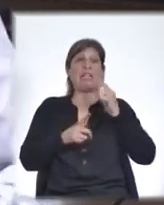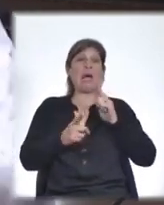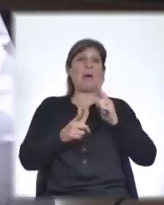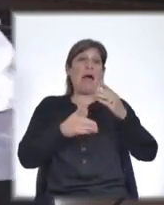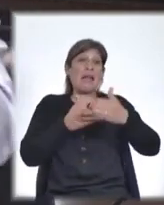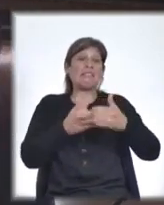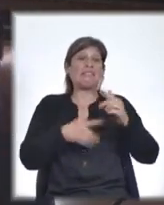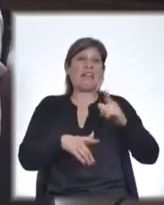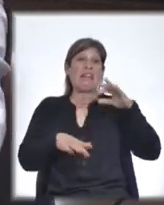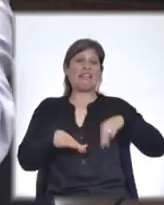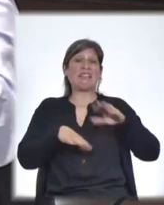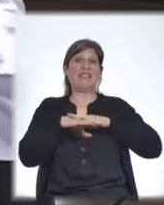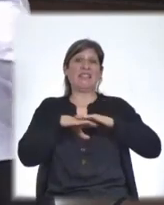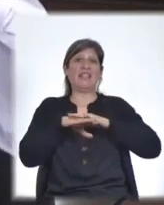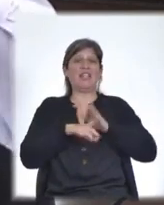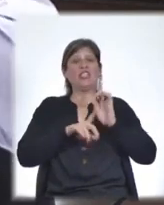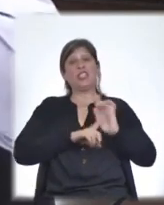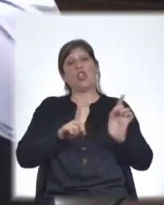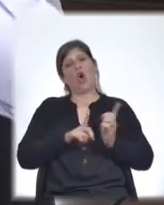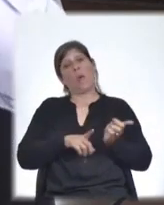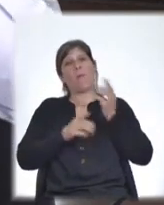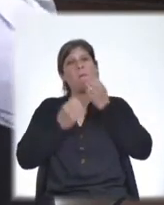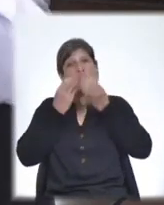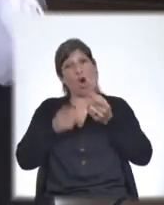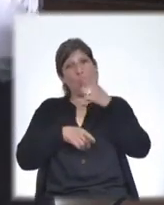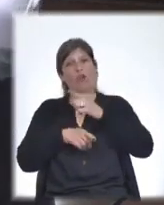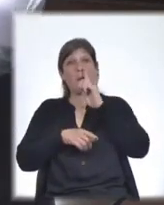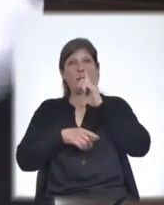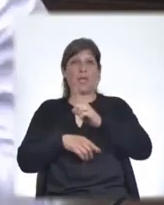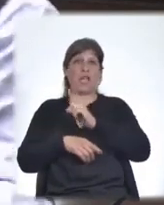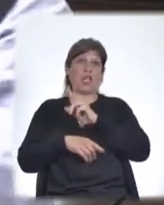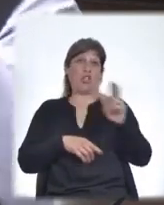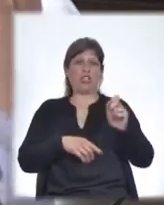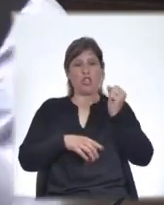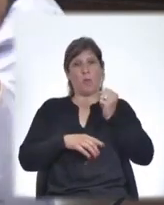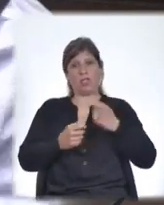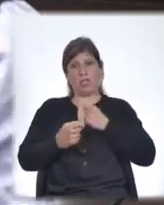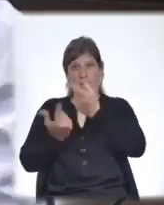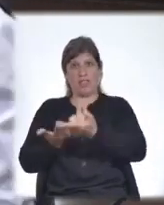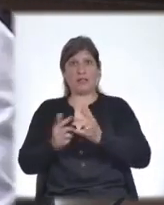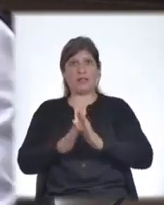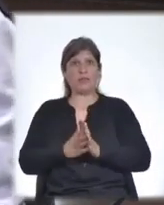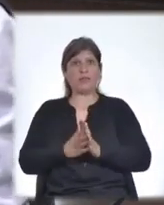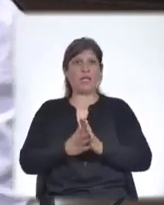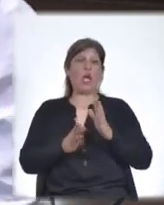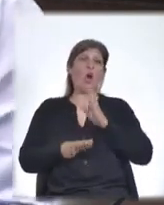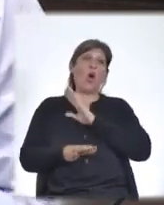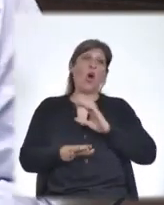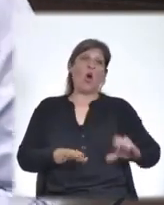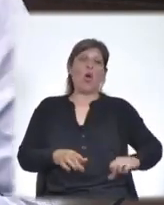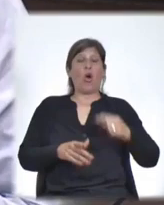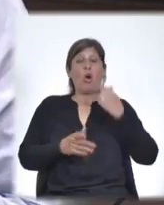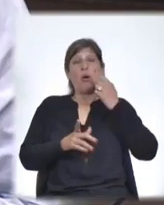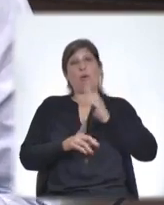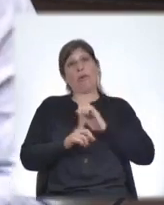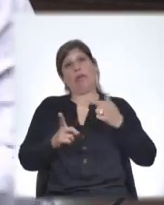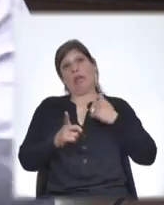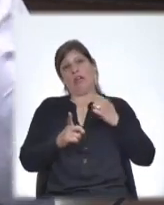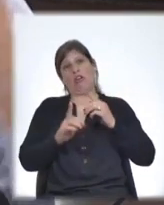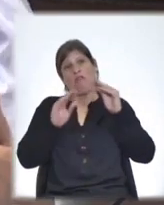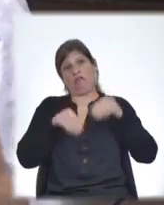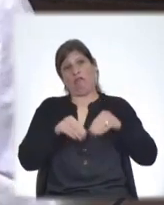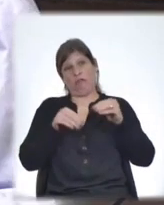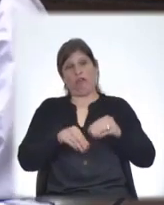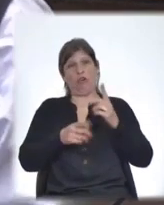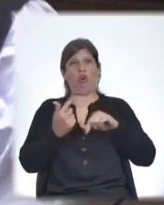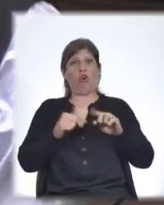sino eran los 1.200 pesos de la canasta que se otorgaron. Claramente el gobierno se ha quedado corto en términos de acompañar, y esto no lo